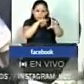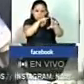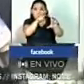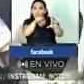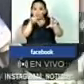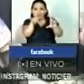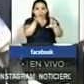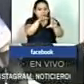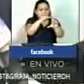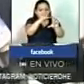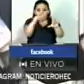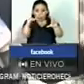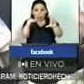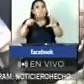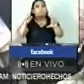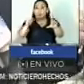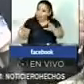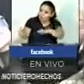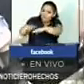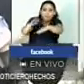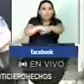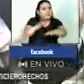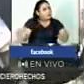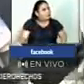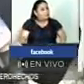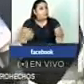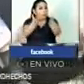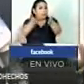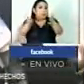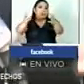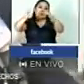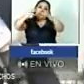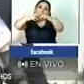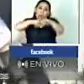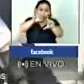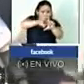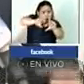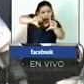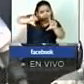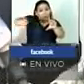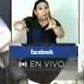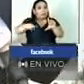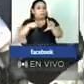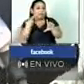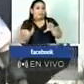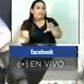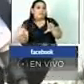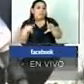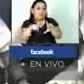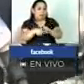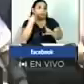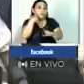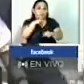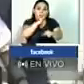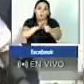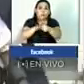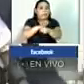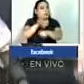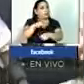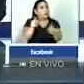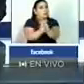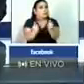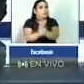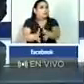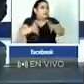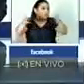mantenido, decidieron abrir las puertas y entonces se desmoronó, se desbordó directamente lo que era la pandemia y se hizo muy grande.